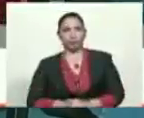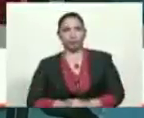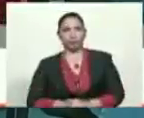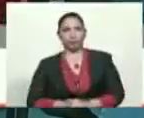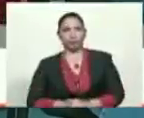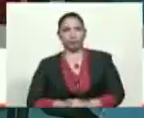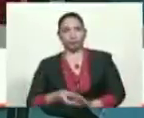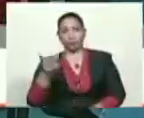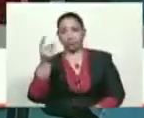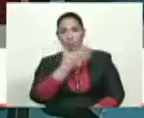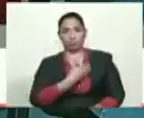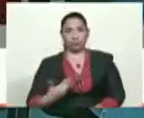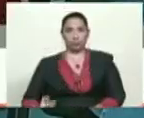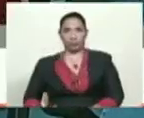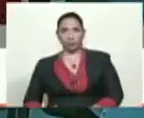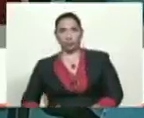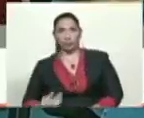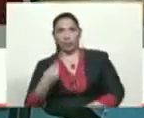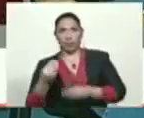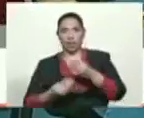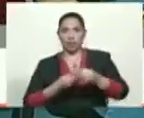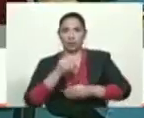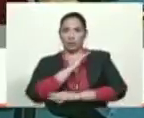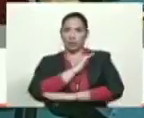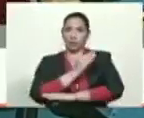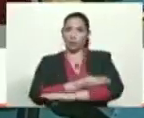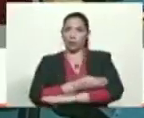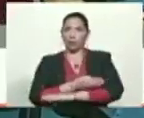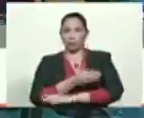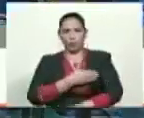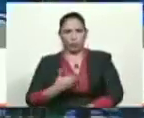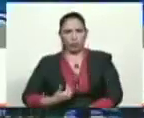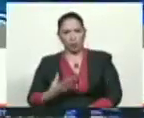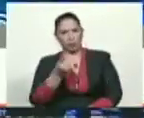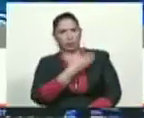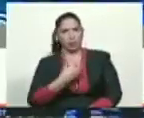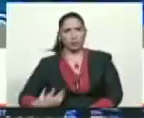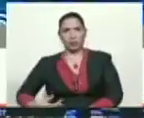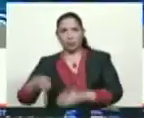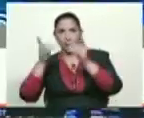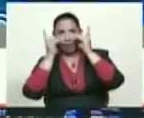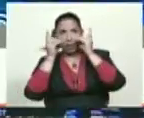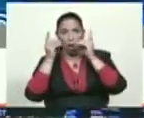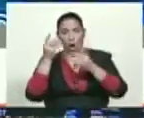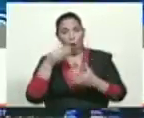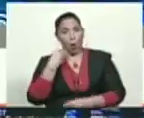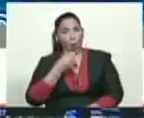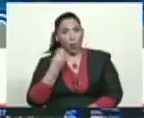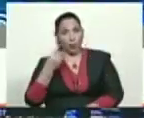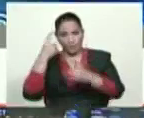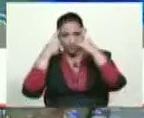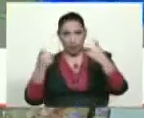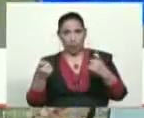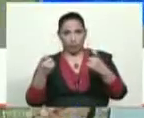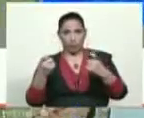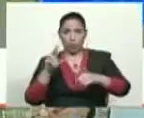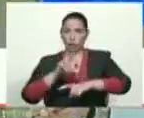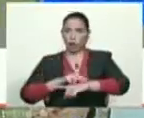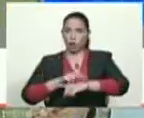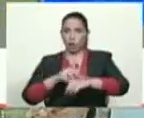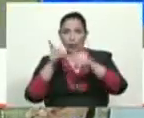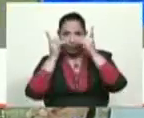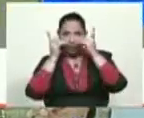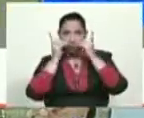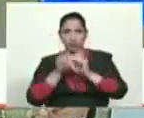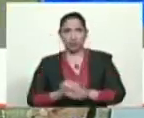la vicepresidenta me hace un punto de cuenta yo quisiera que la vicepresidenta esta joven profesional venezolana doctora tel si rodríguez